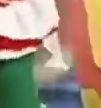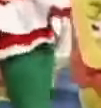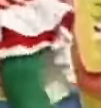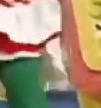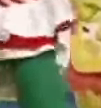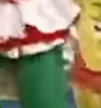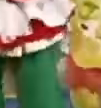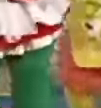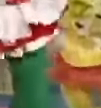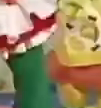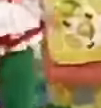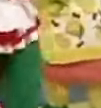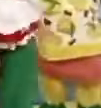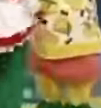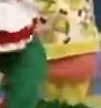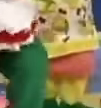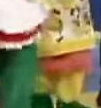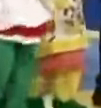¡Mamá!